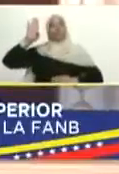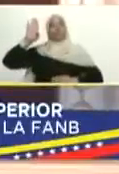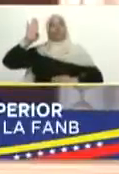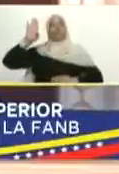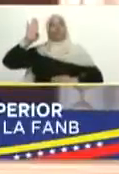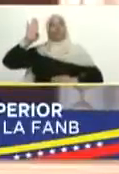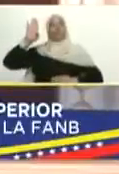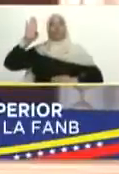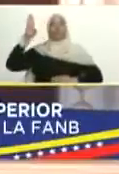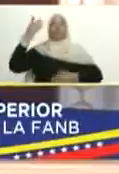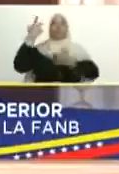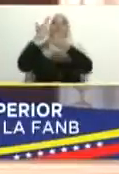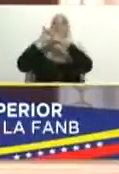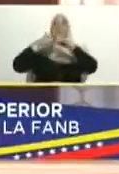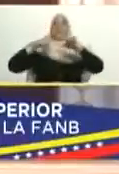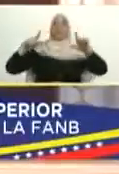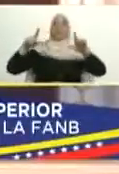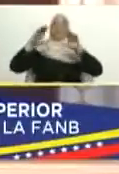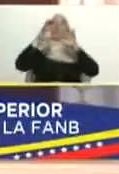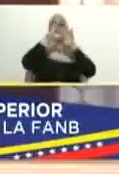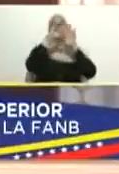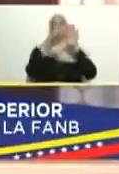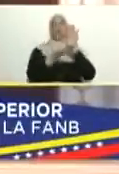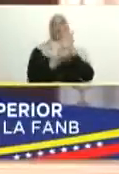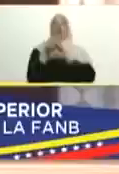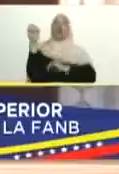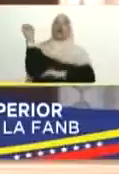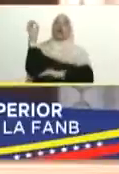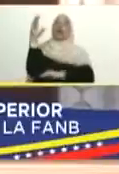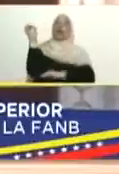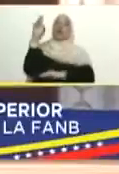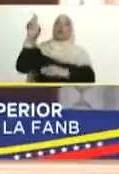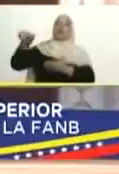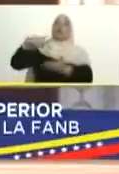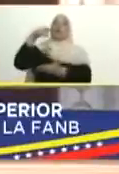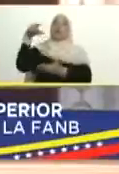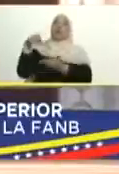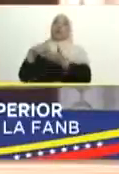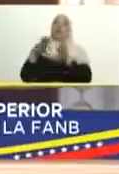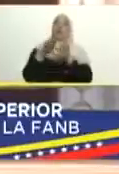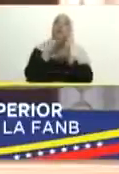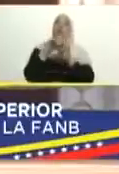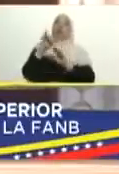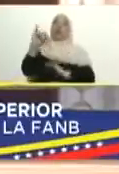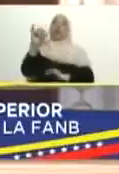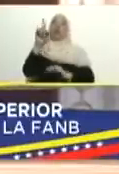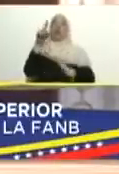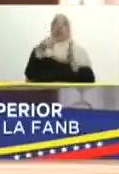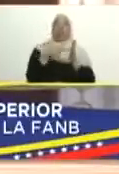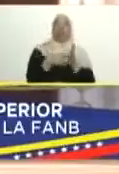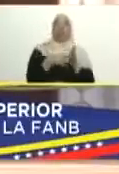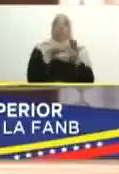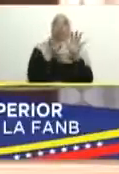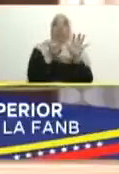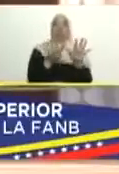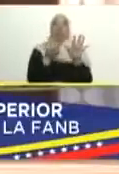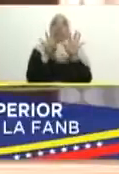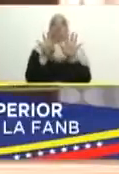ante la soberanísima y plenipotenciaria Asamblea Nacional Constituyente de 1999.